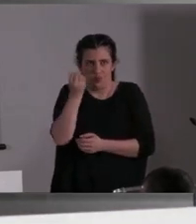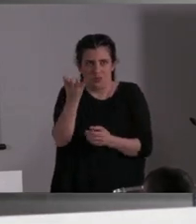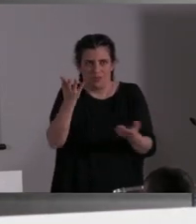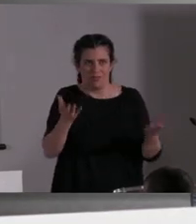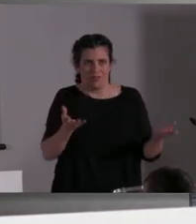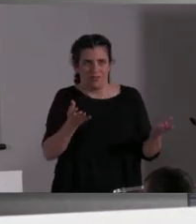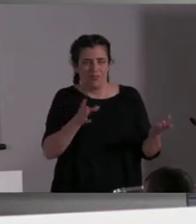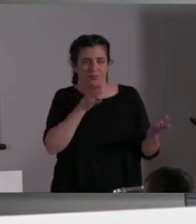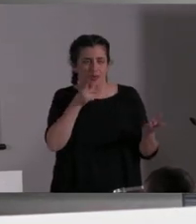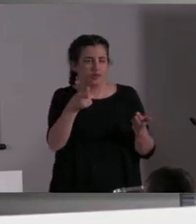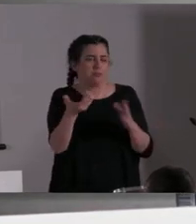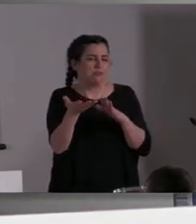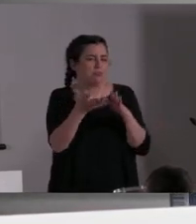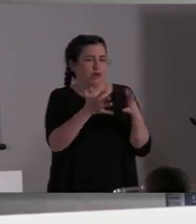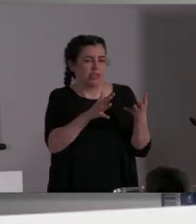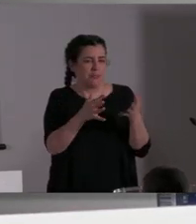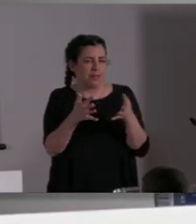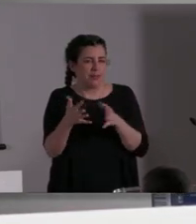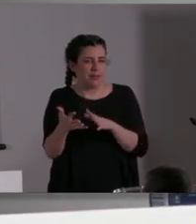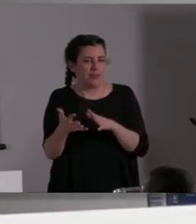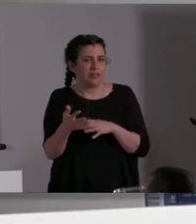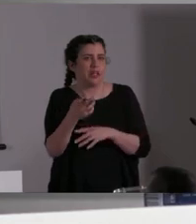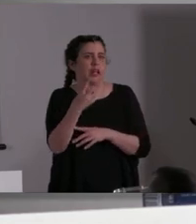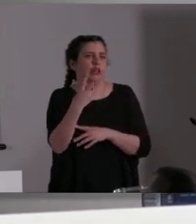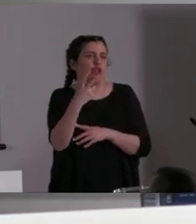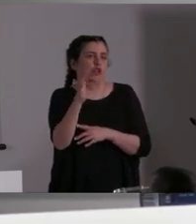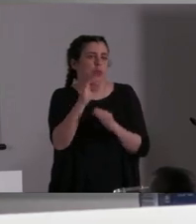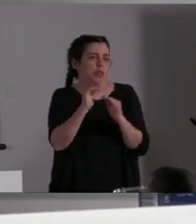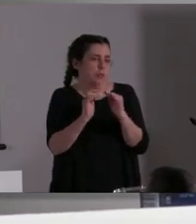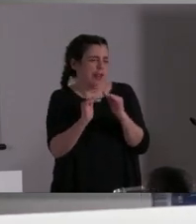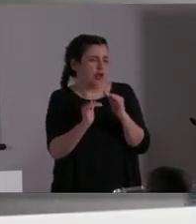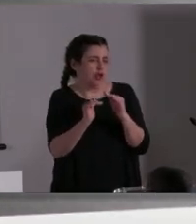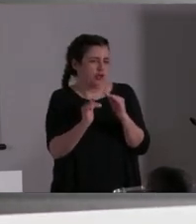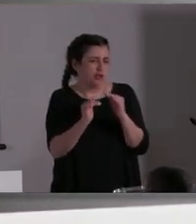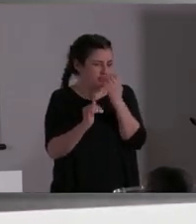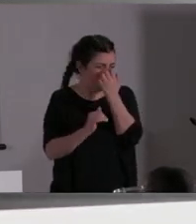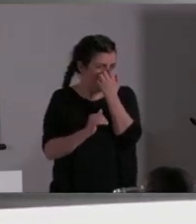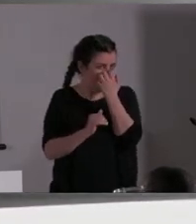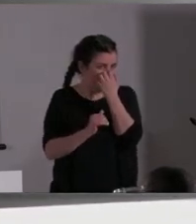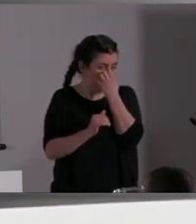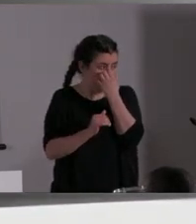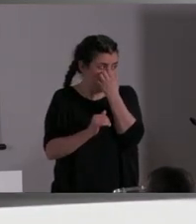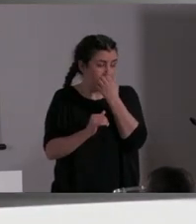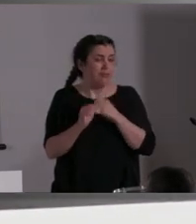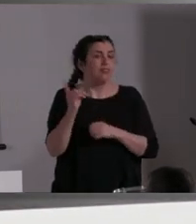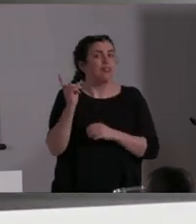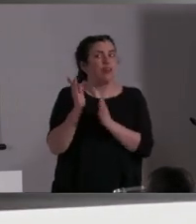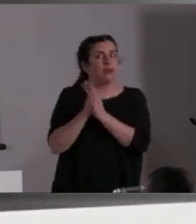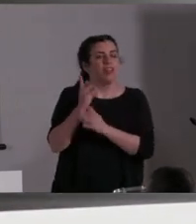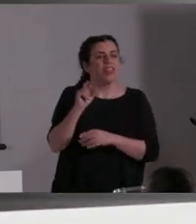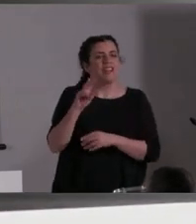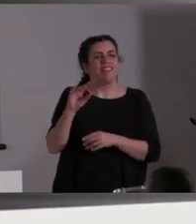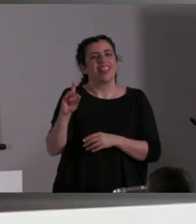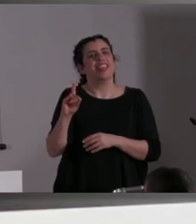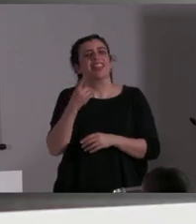pues aproximadamente que quedaría por debajo de los 2 puntos. Eso sería, como muy bien ha dicho David, tanto para el ICO como para